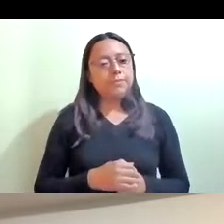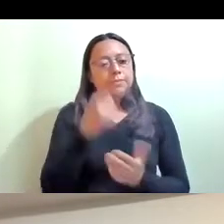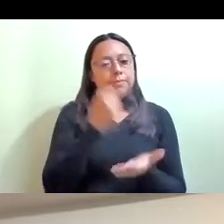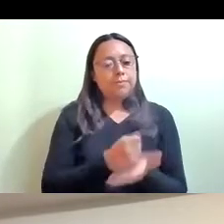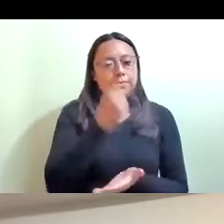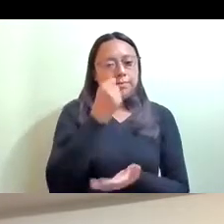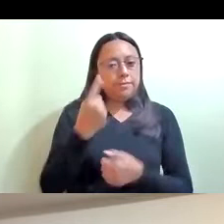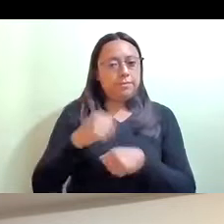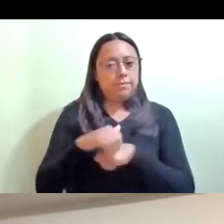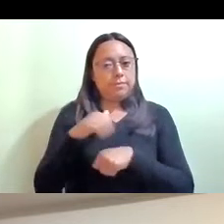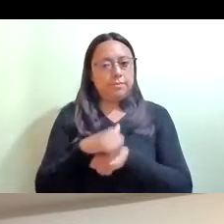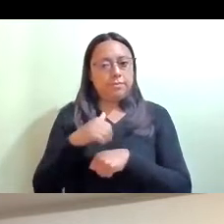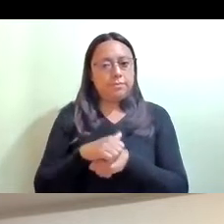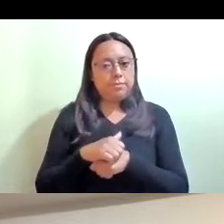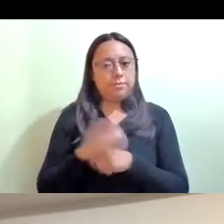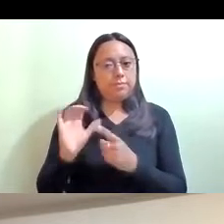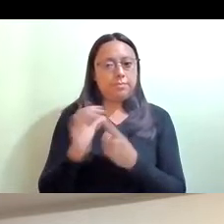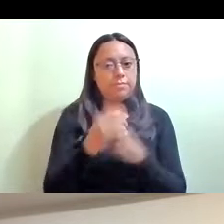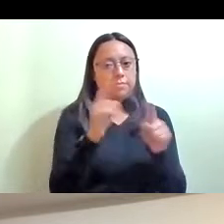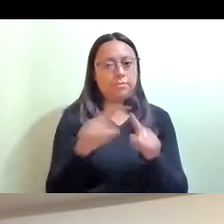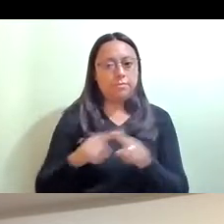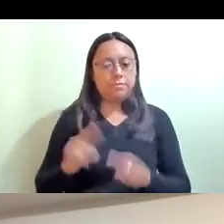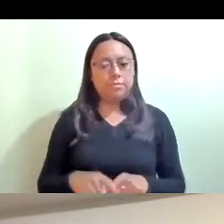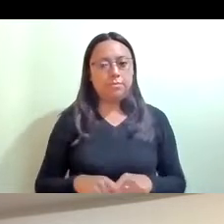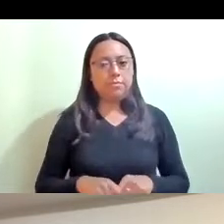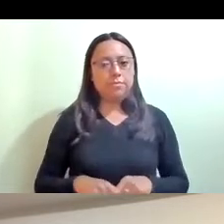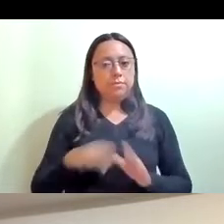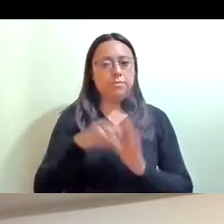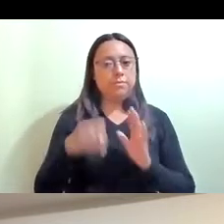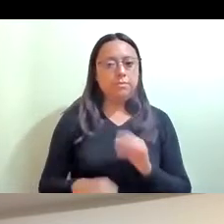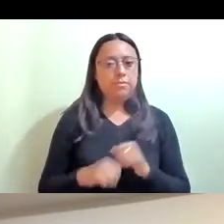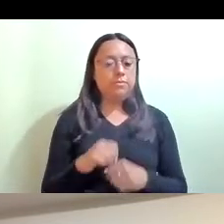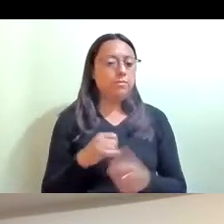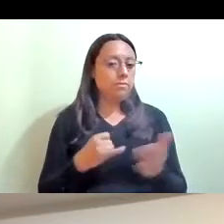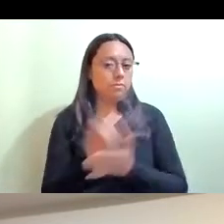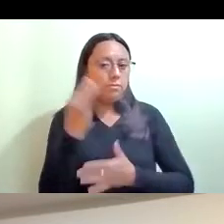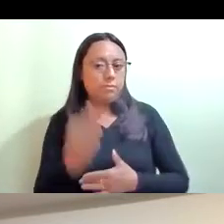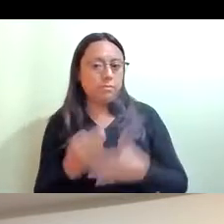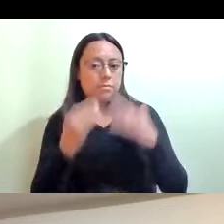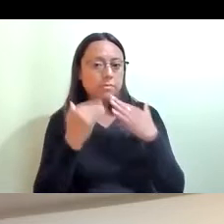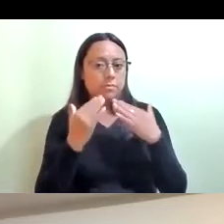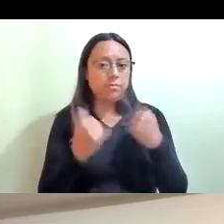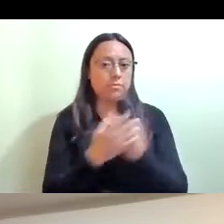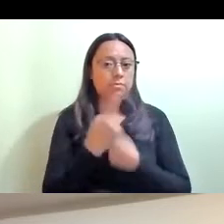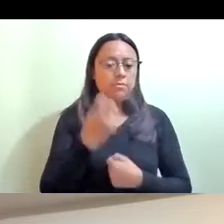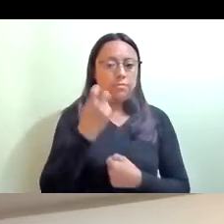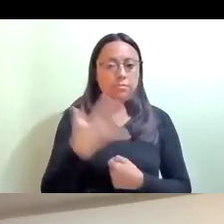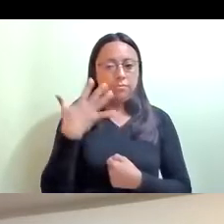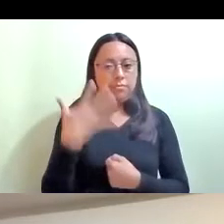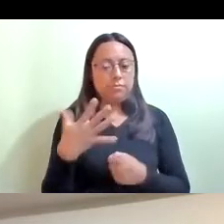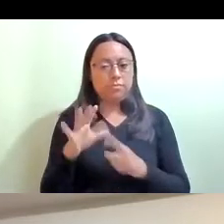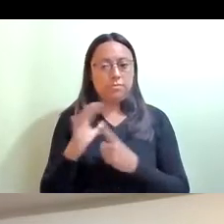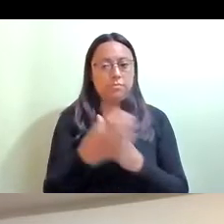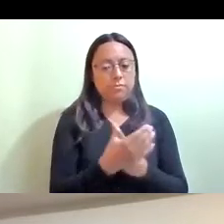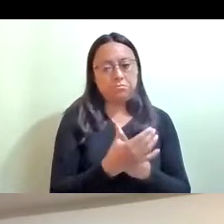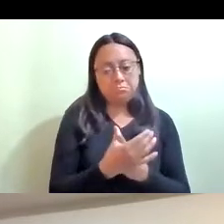un número determinado de comisiones que mientras no haya ningún dictamen por parte de estas 5 comisiones, es